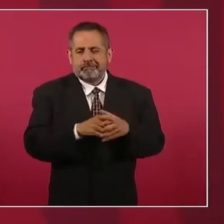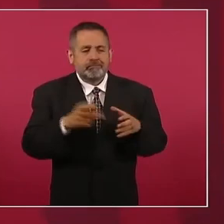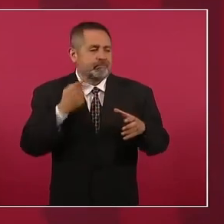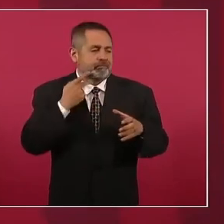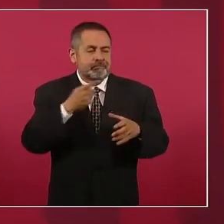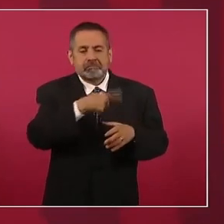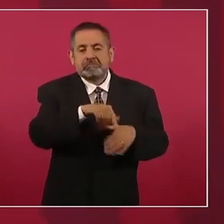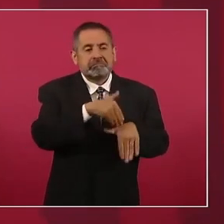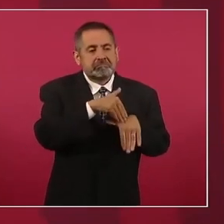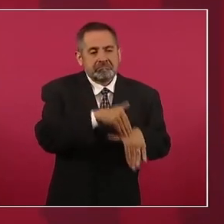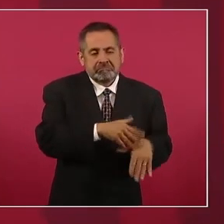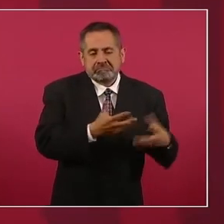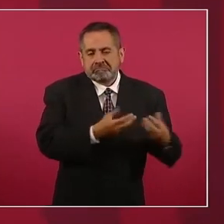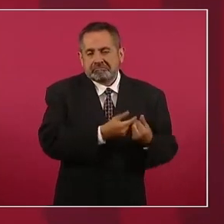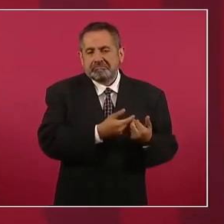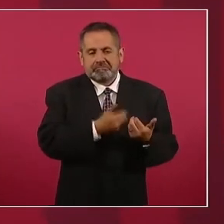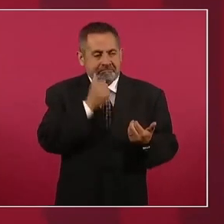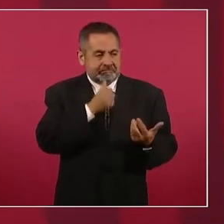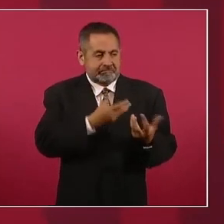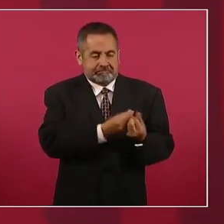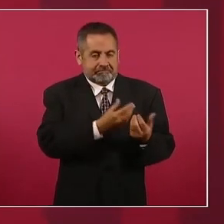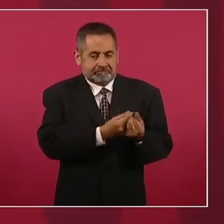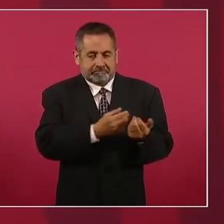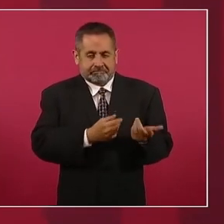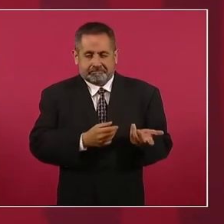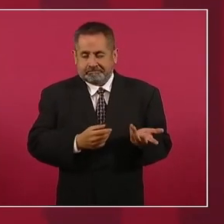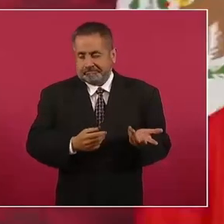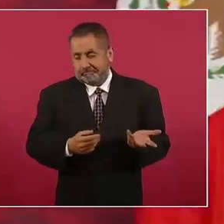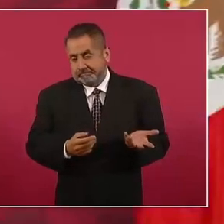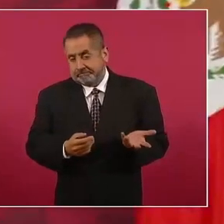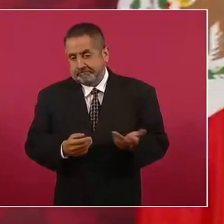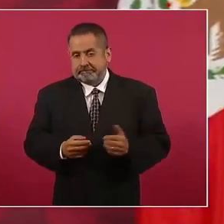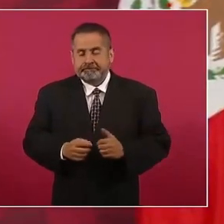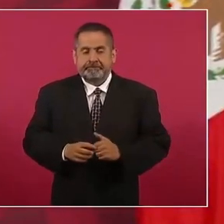que han apoyado siempre,